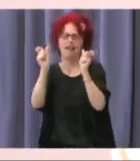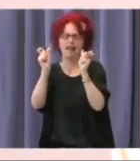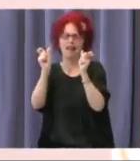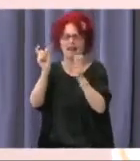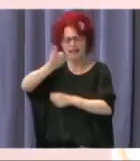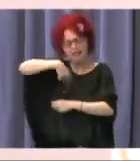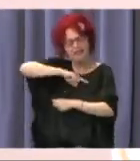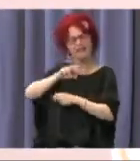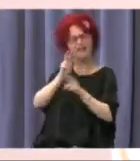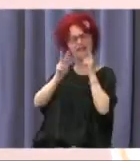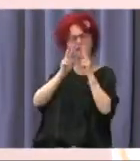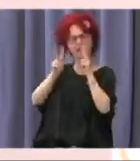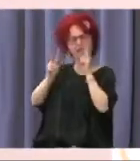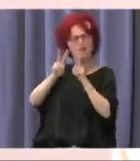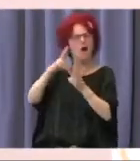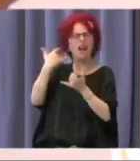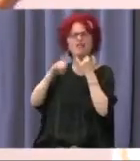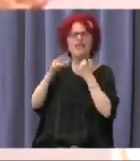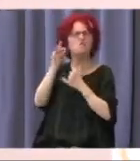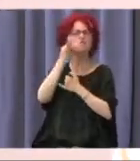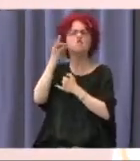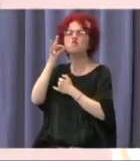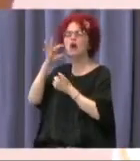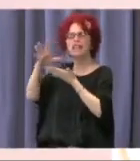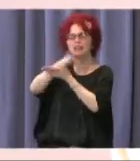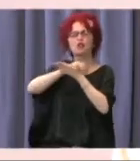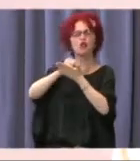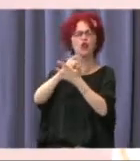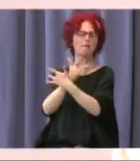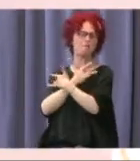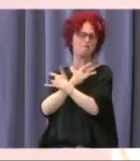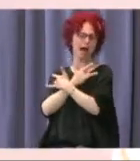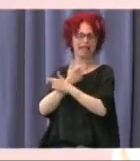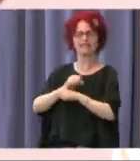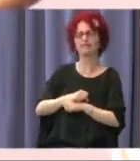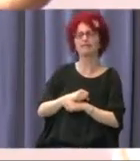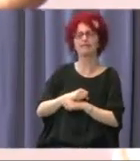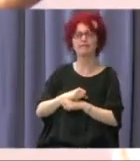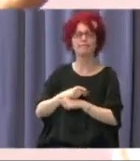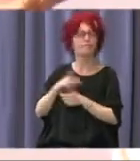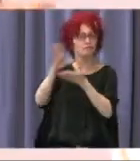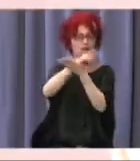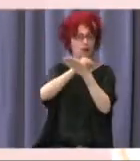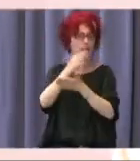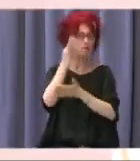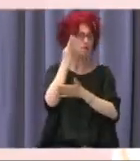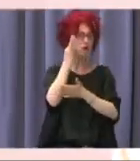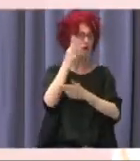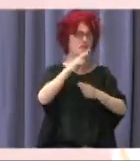acabado por representarnos? Por eso, en la lengua española, no ya hay Mari. En la lengua colega, todas somos Mari.